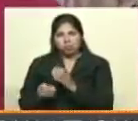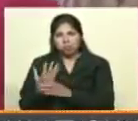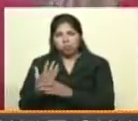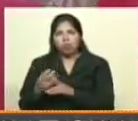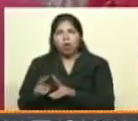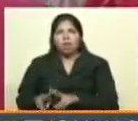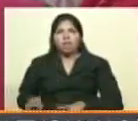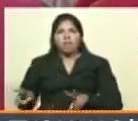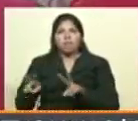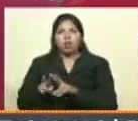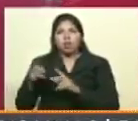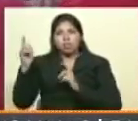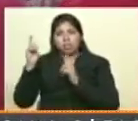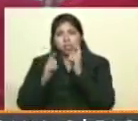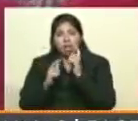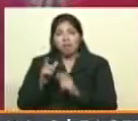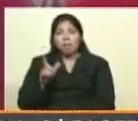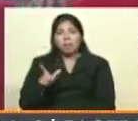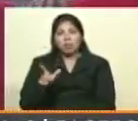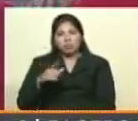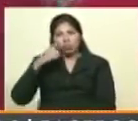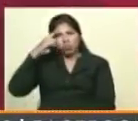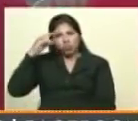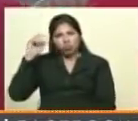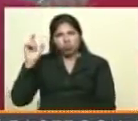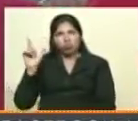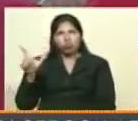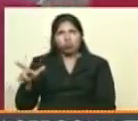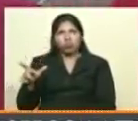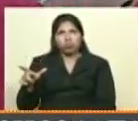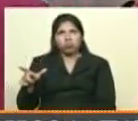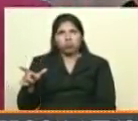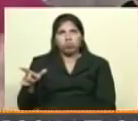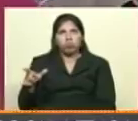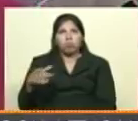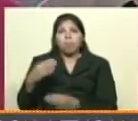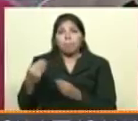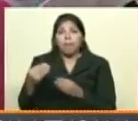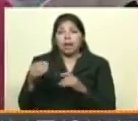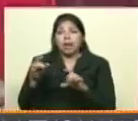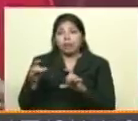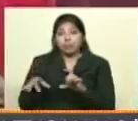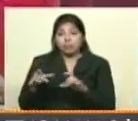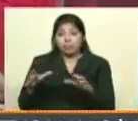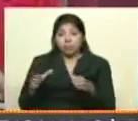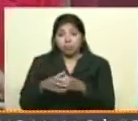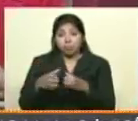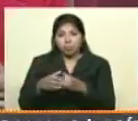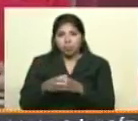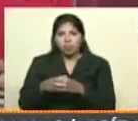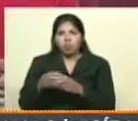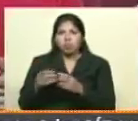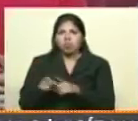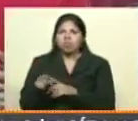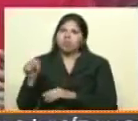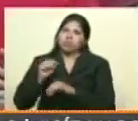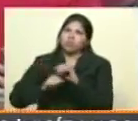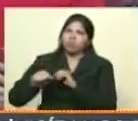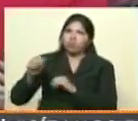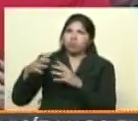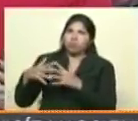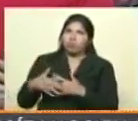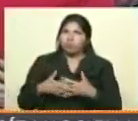Hugo Chávez. Un partido como instrumento de lucha del pueblo venezolano. un partido antiimperialista, un